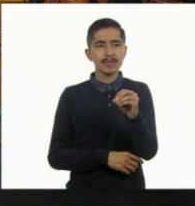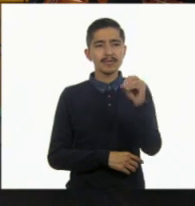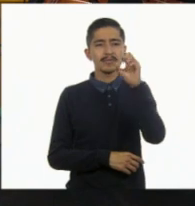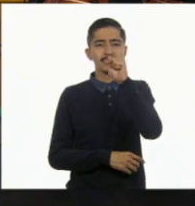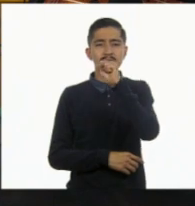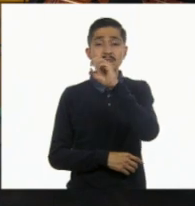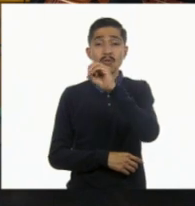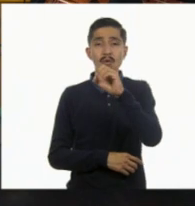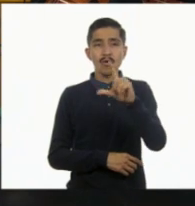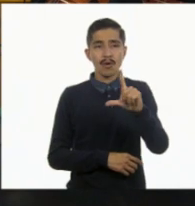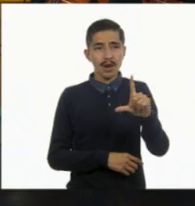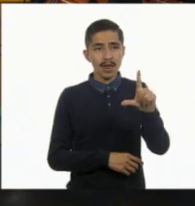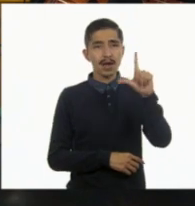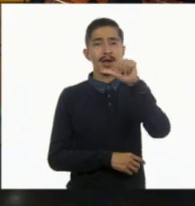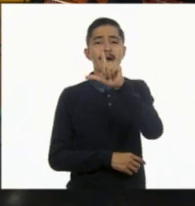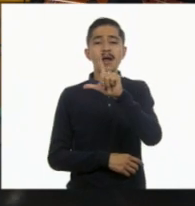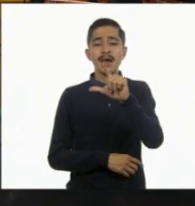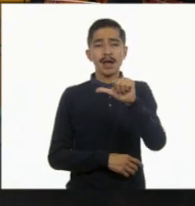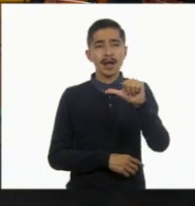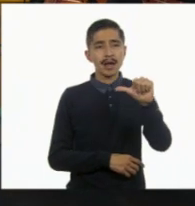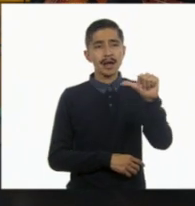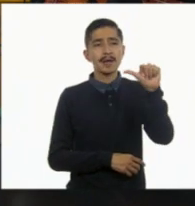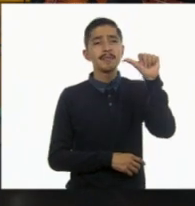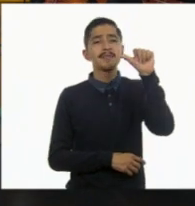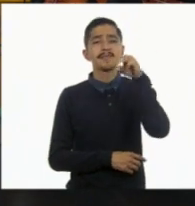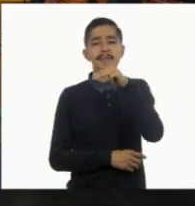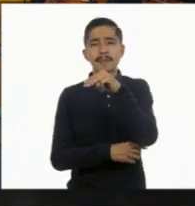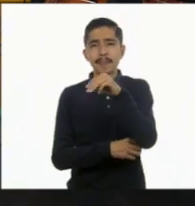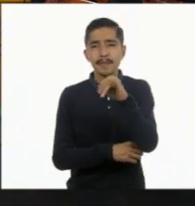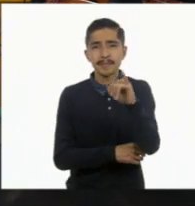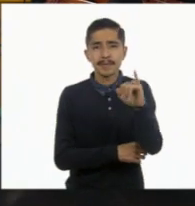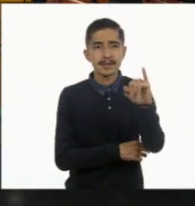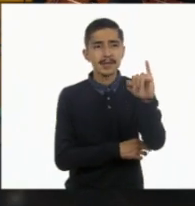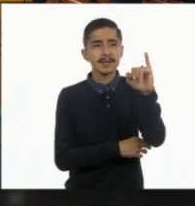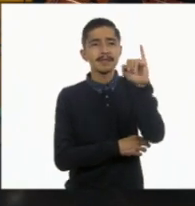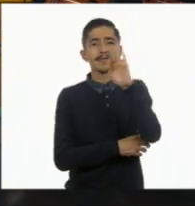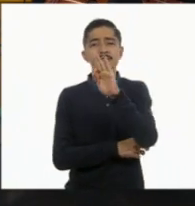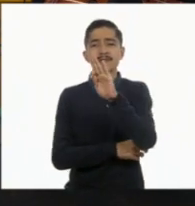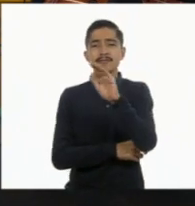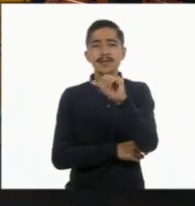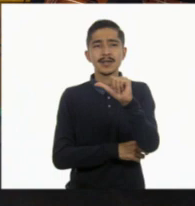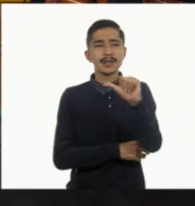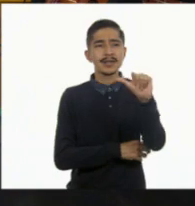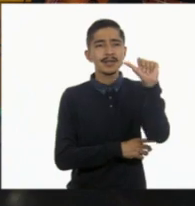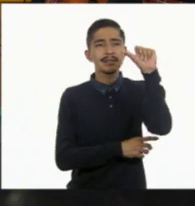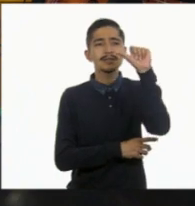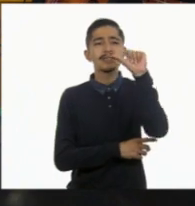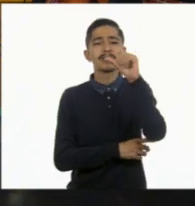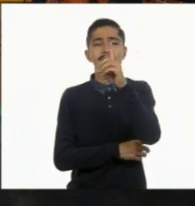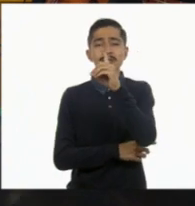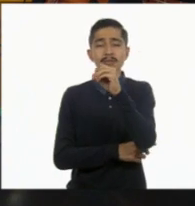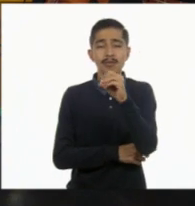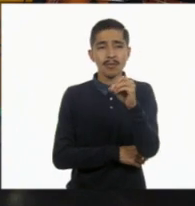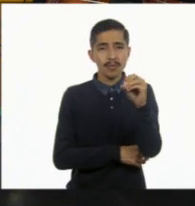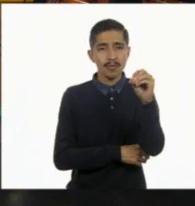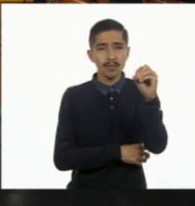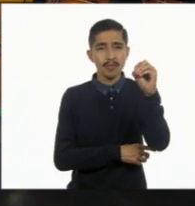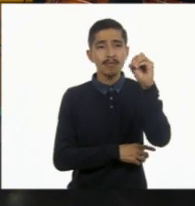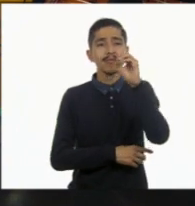do, sol, la, mi, fa, do,